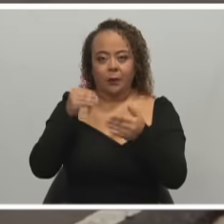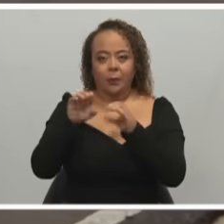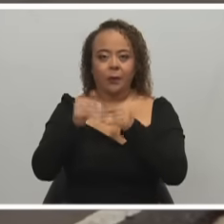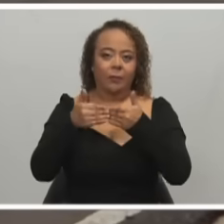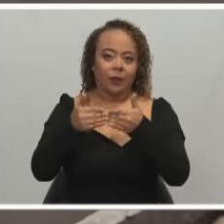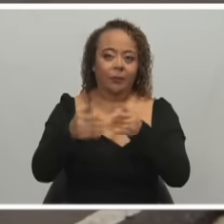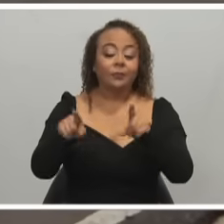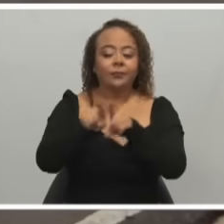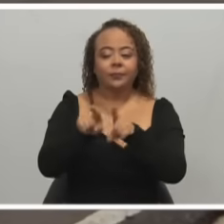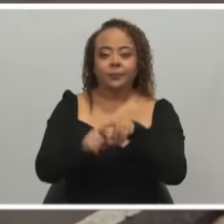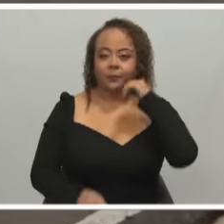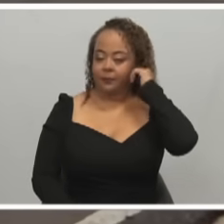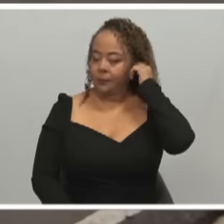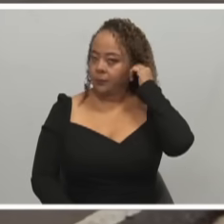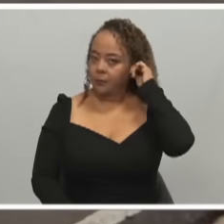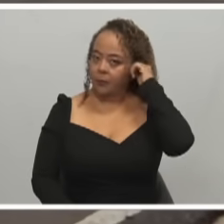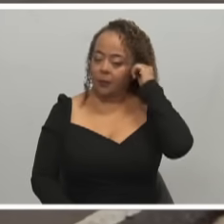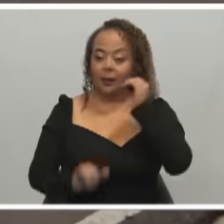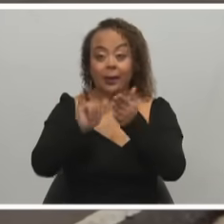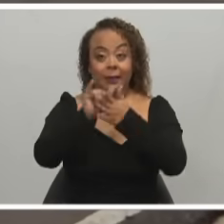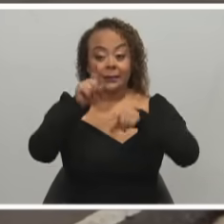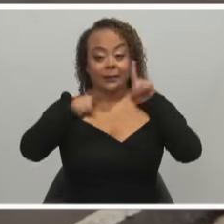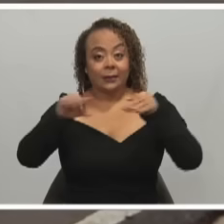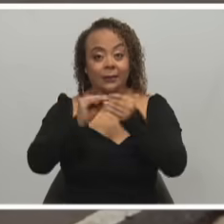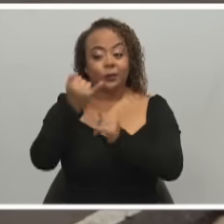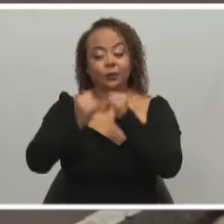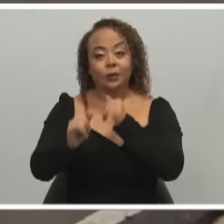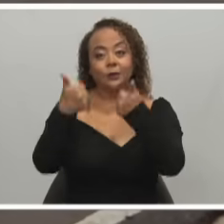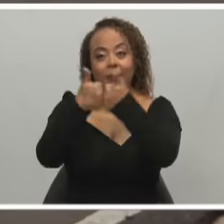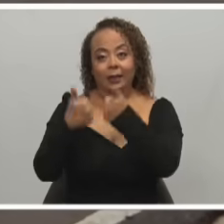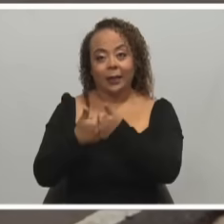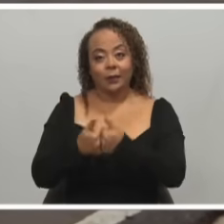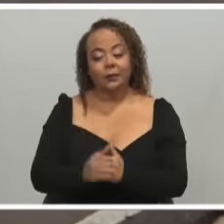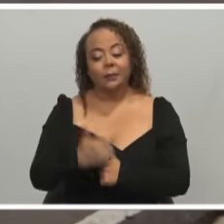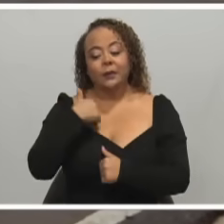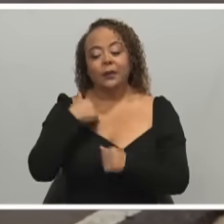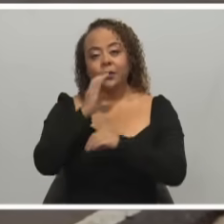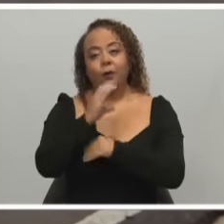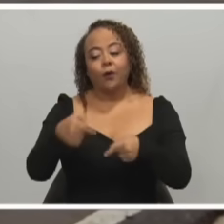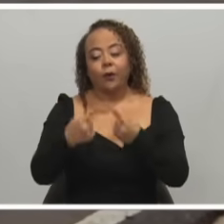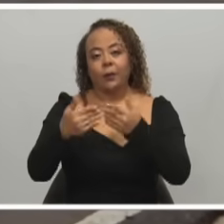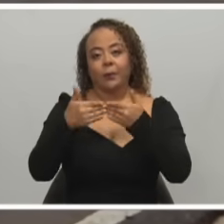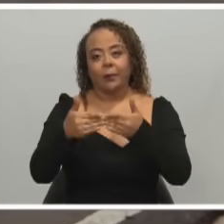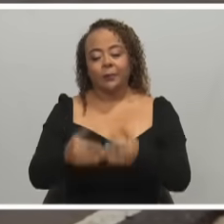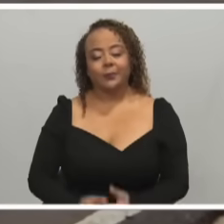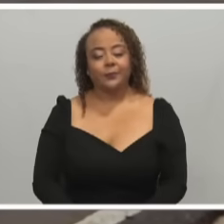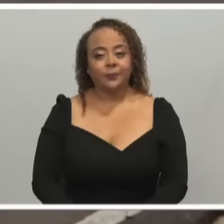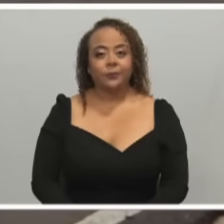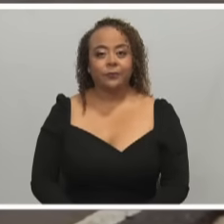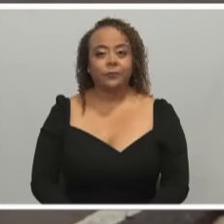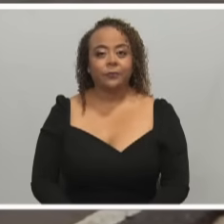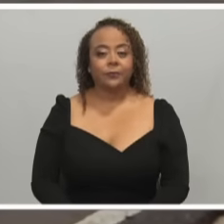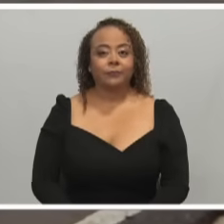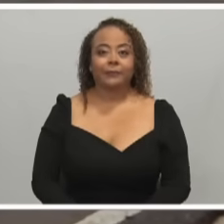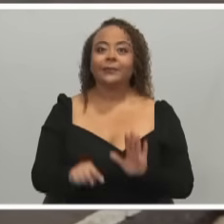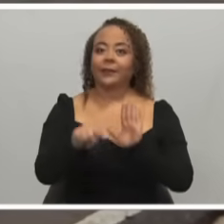Panamá también dando esos datos esas estadísticas de los últimos compromisos que que hemos tenido ante la selección de Panamá que han sido